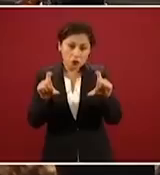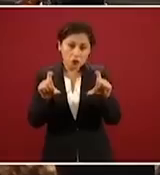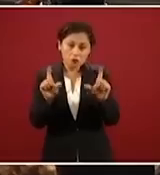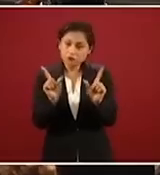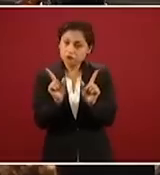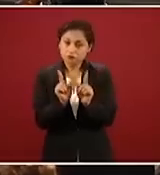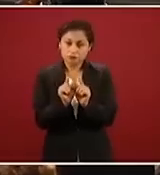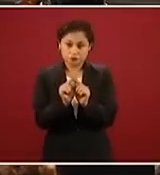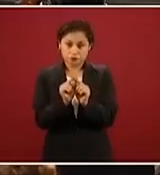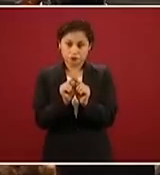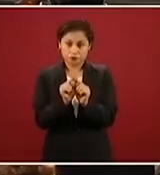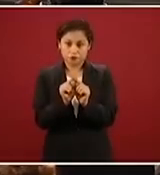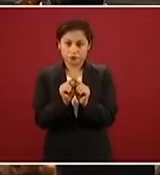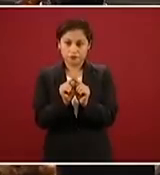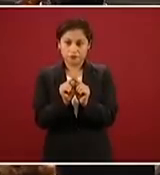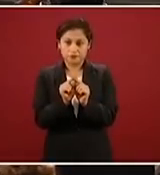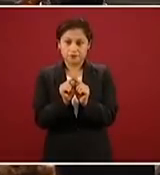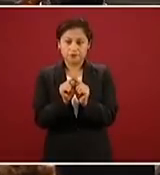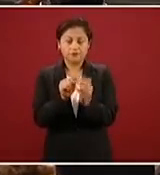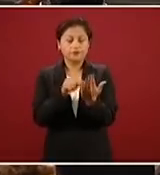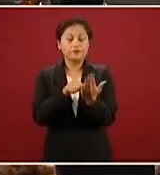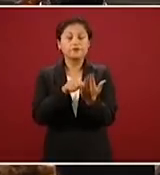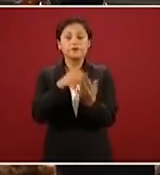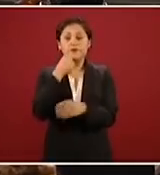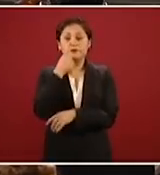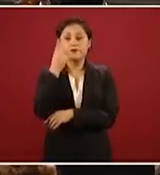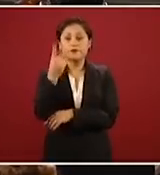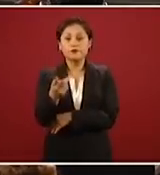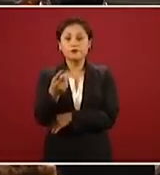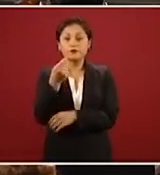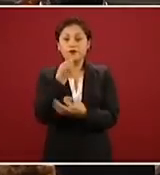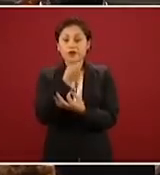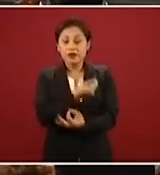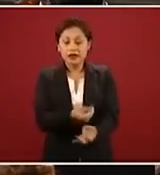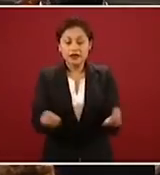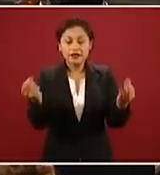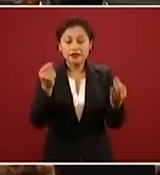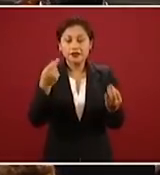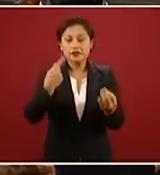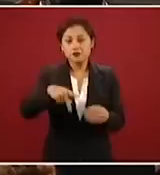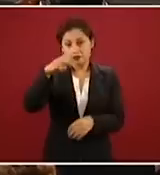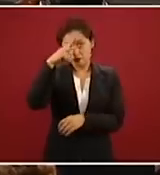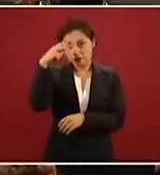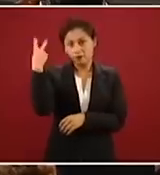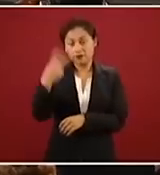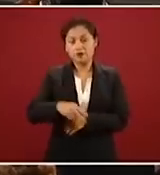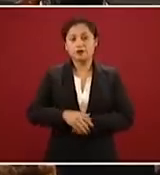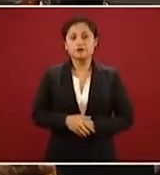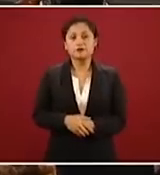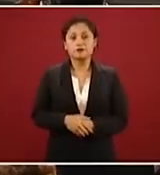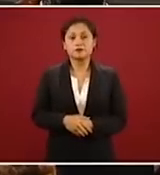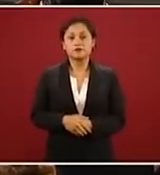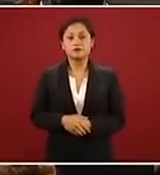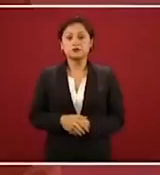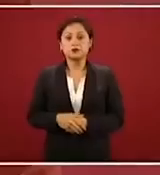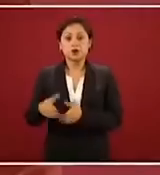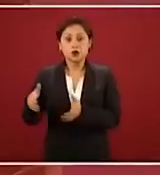A los niños de mi patria, fragmento, por los caminos